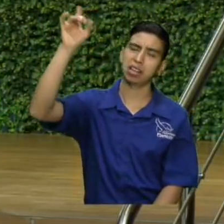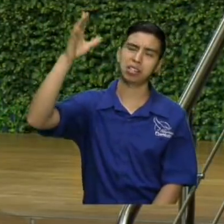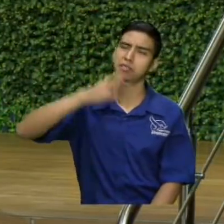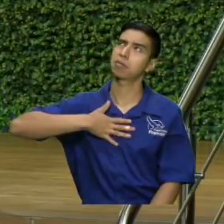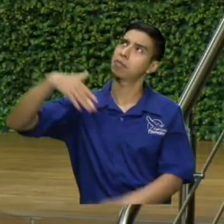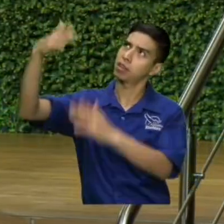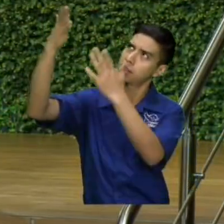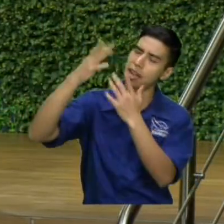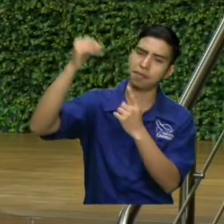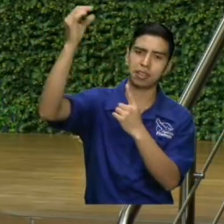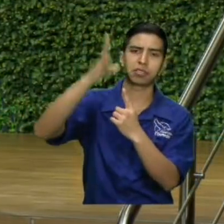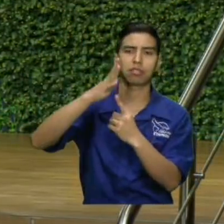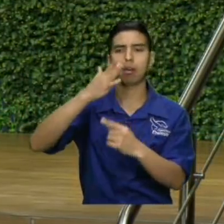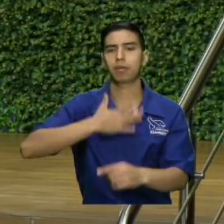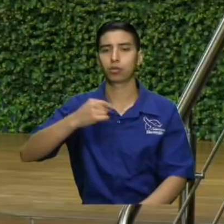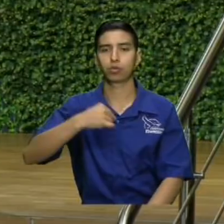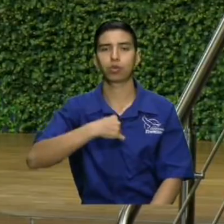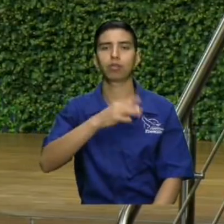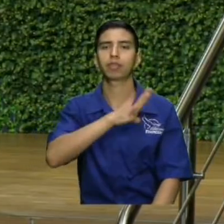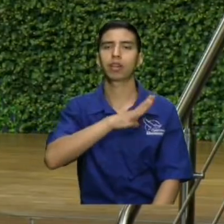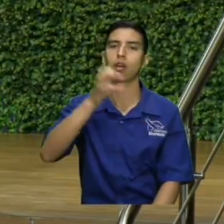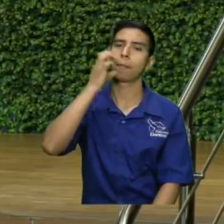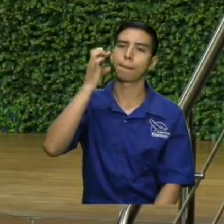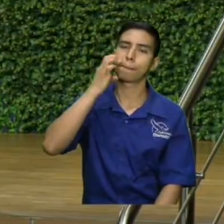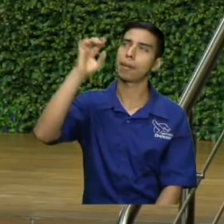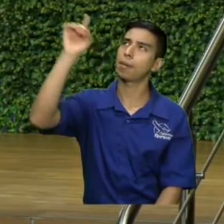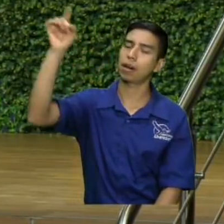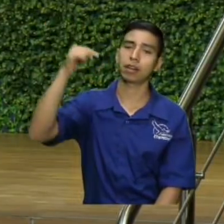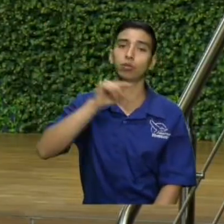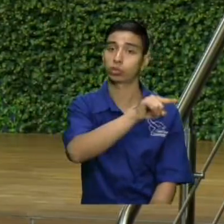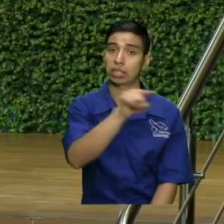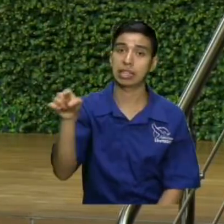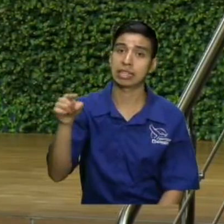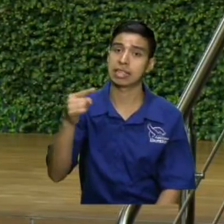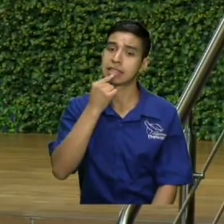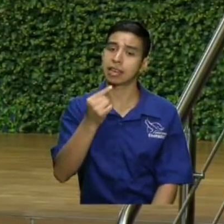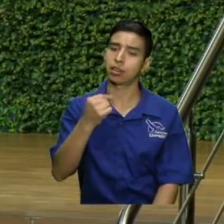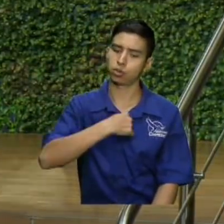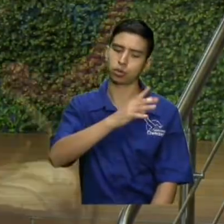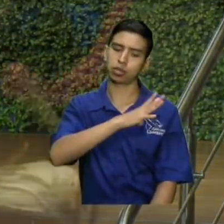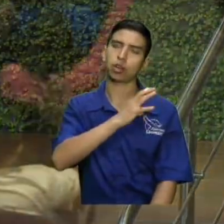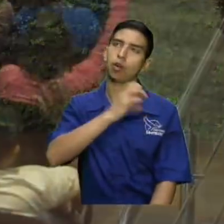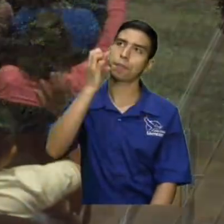Es mi padre. Tengo padre. Vean conmigo: